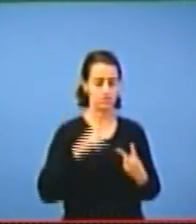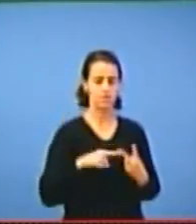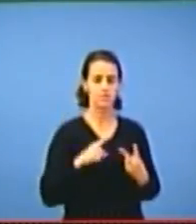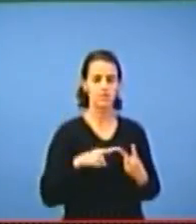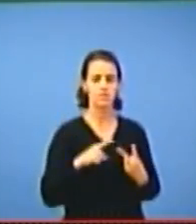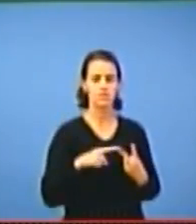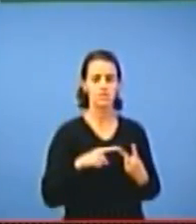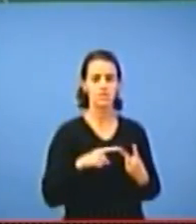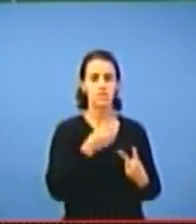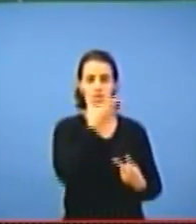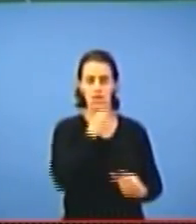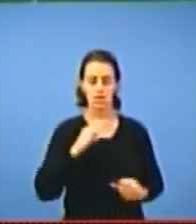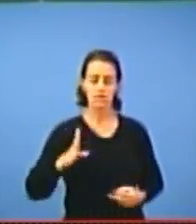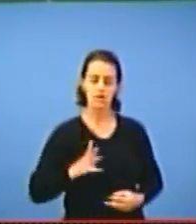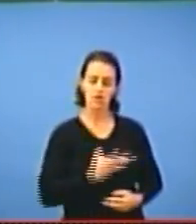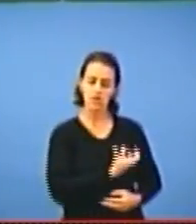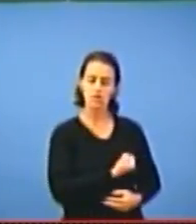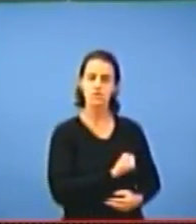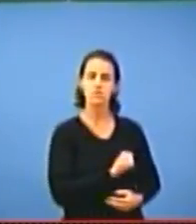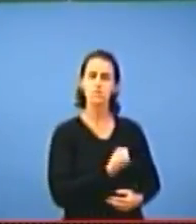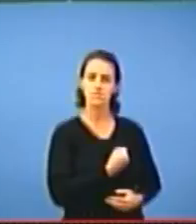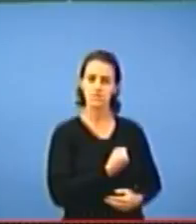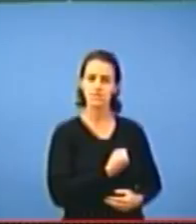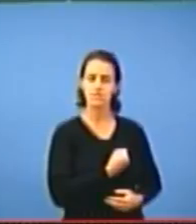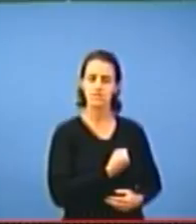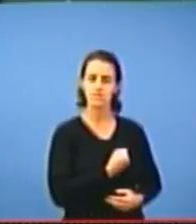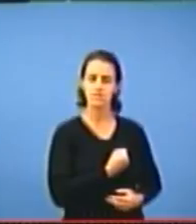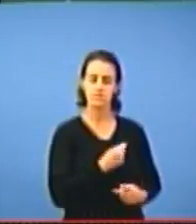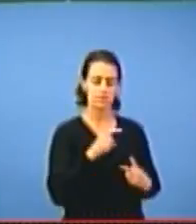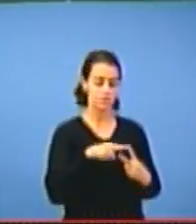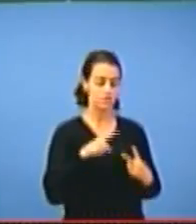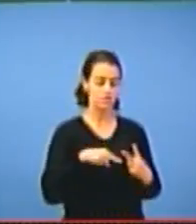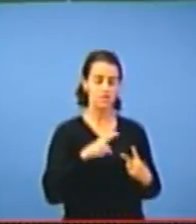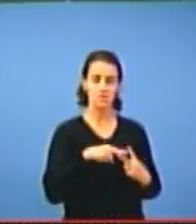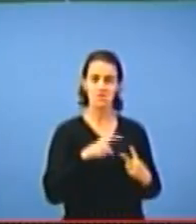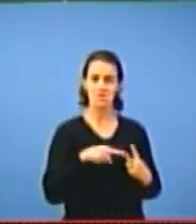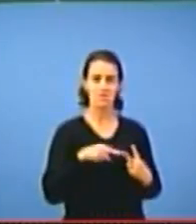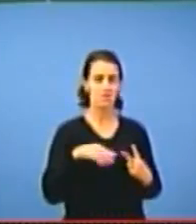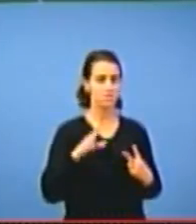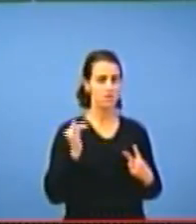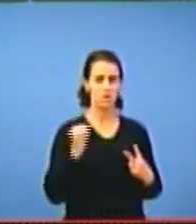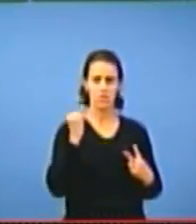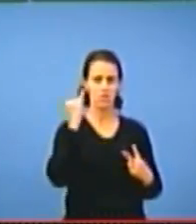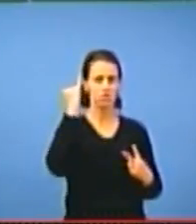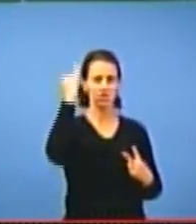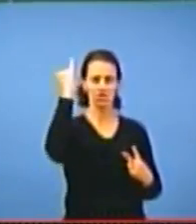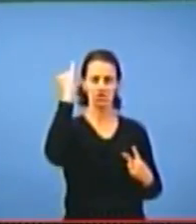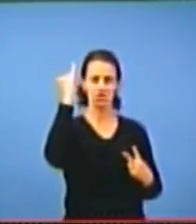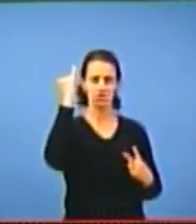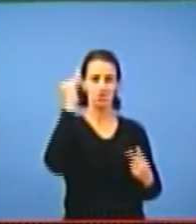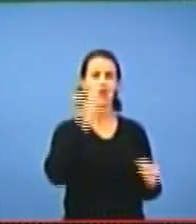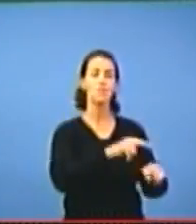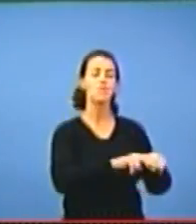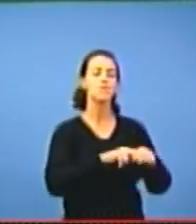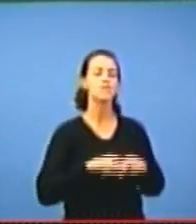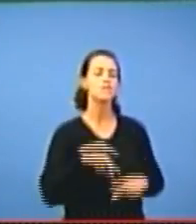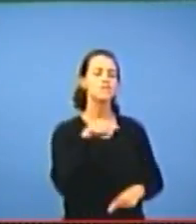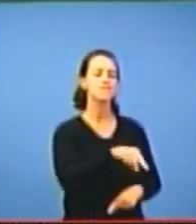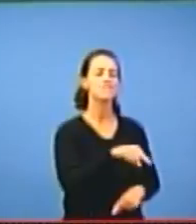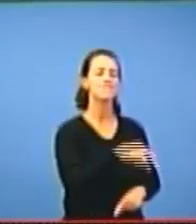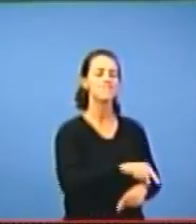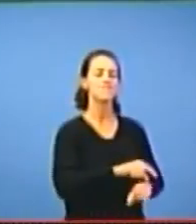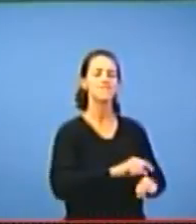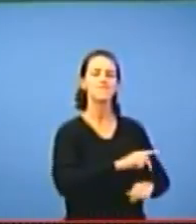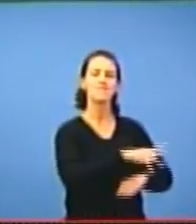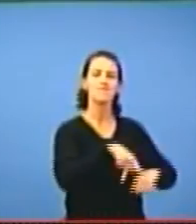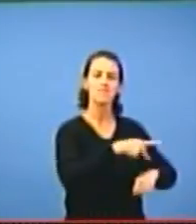segundo, a nuestro Salvador que iban a hacer allá. Son las dos cosas más importantes para el hombre. Las dos cosas que muchas